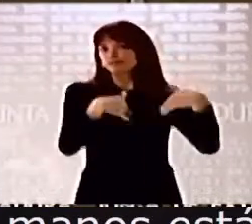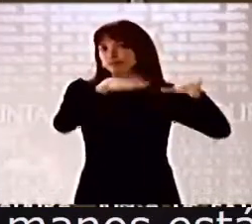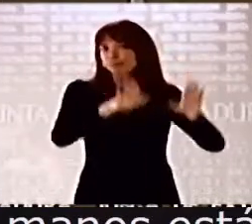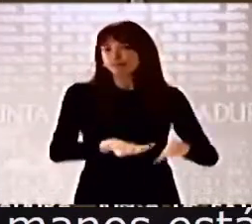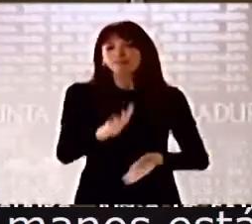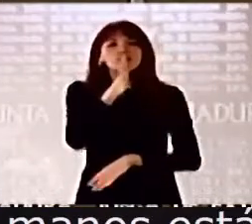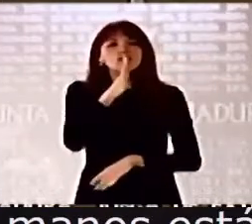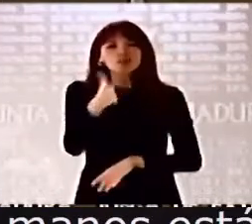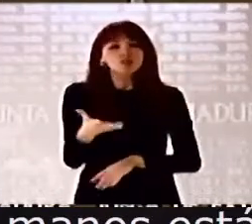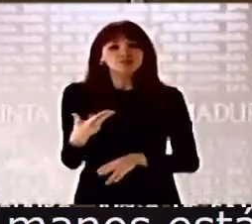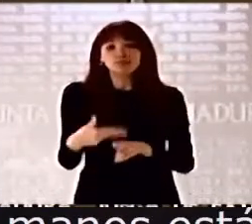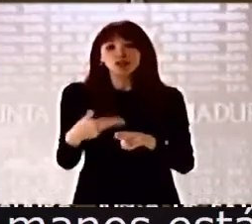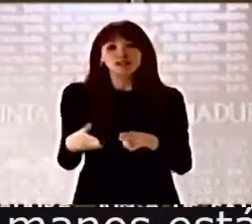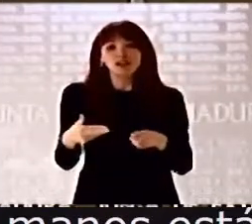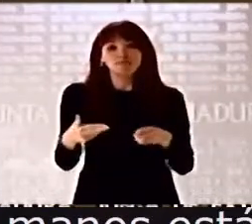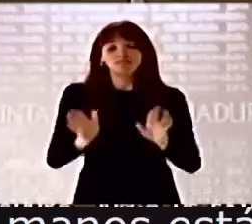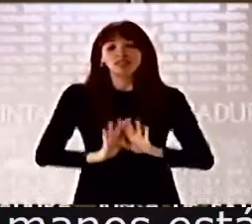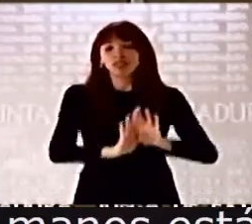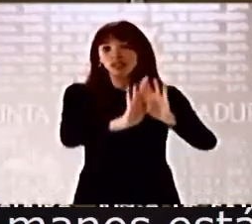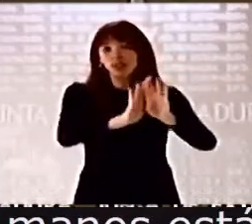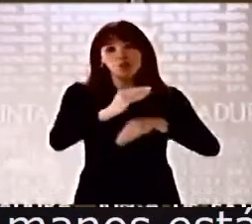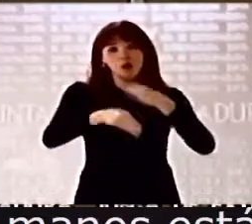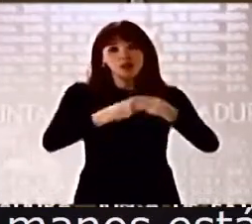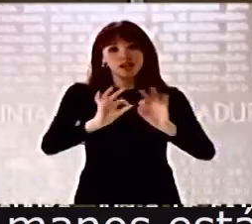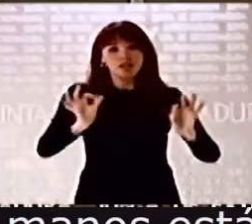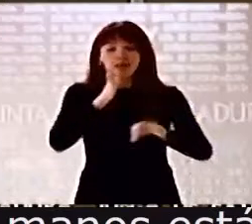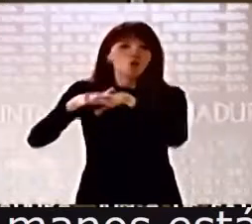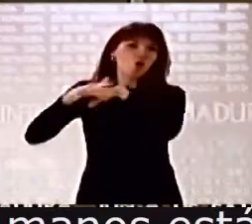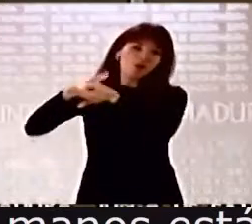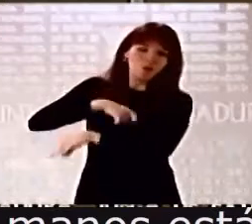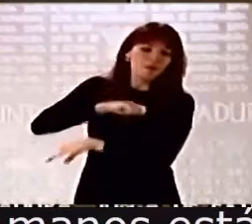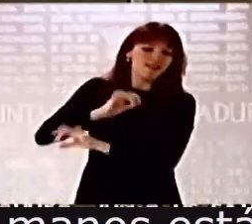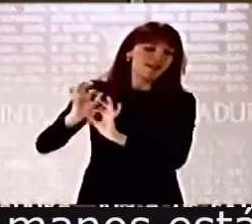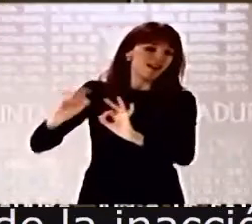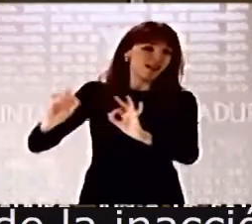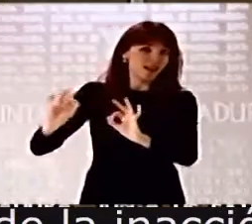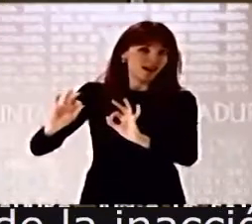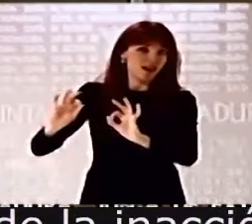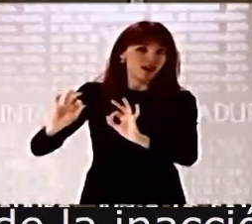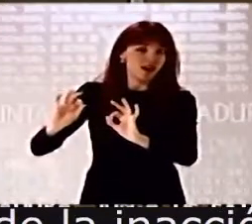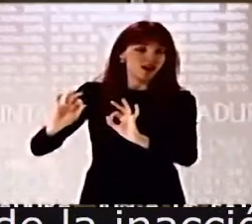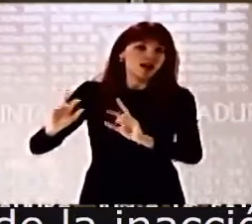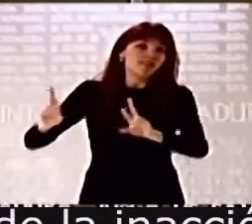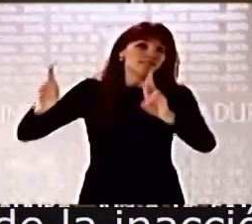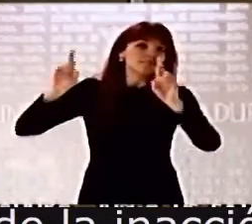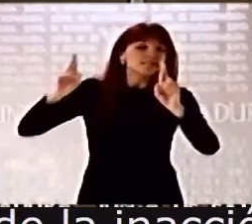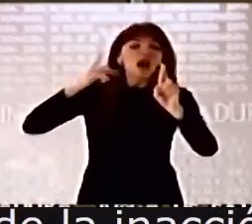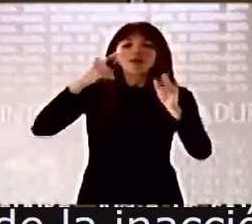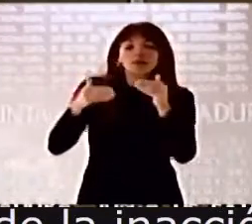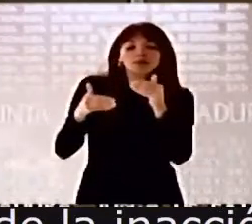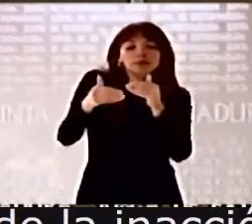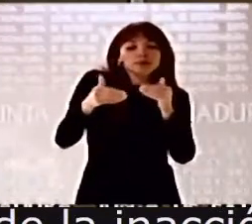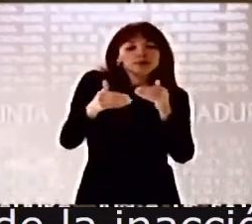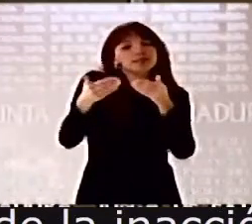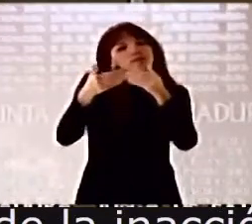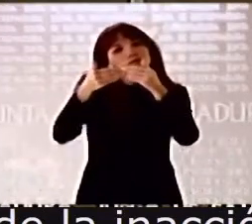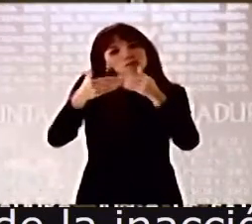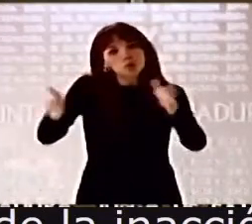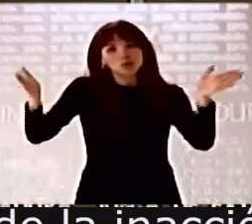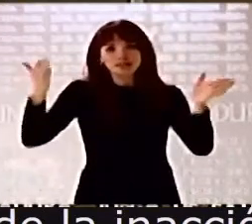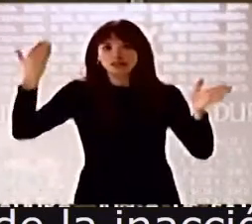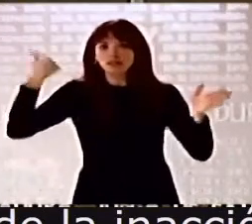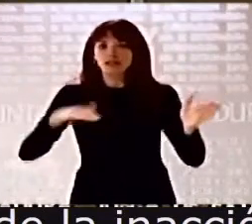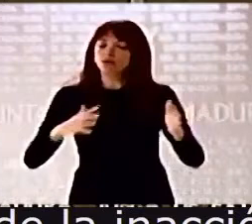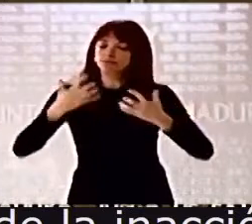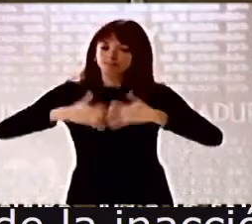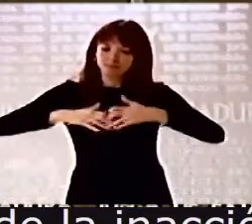inacción de la política nacional, que espero que estos se desbloqueen en la medida en la que ese proceso entre en marcha,